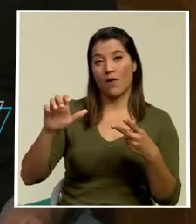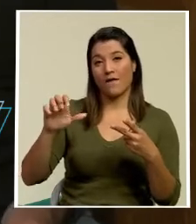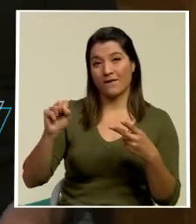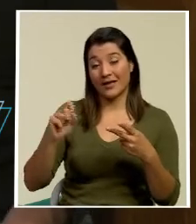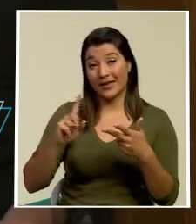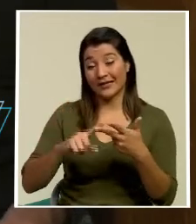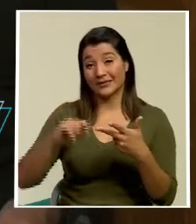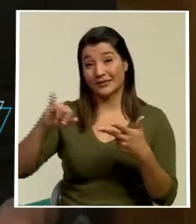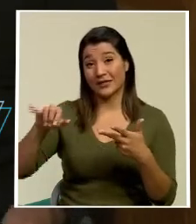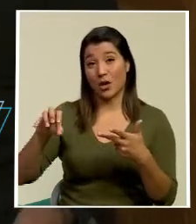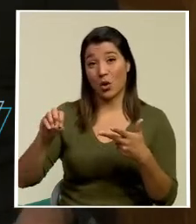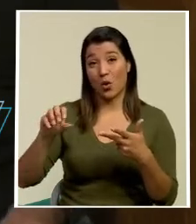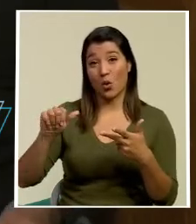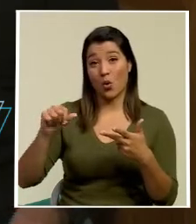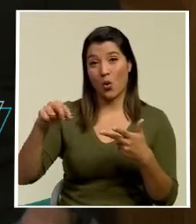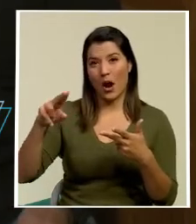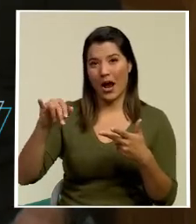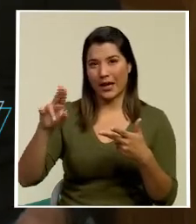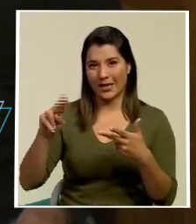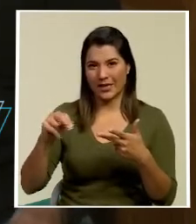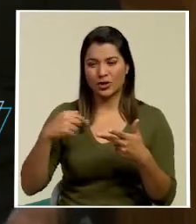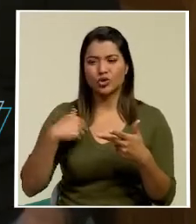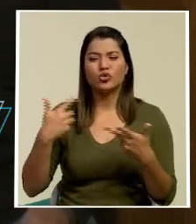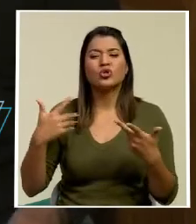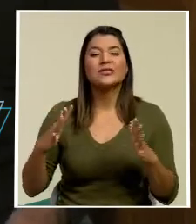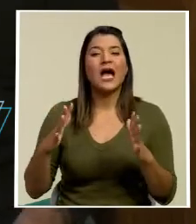cosas a través de mi abuela, porque